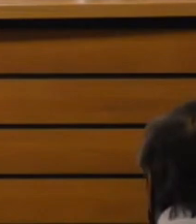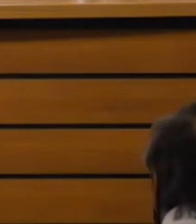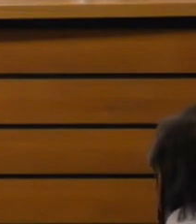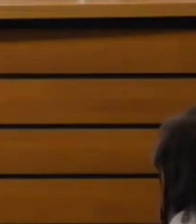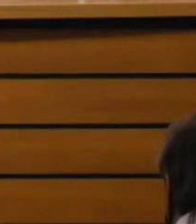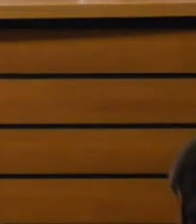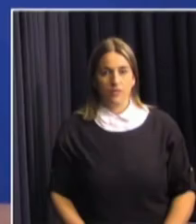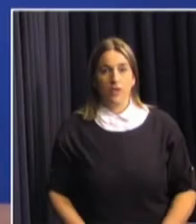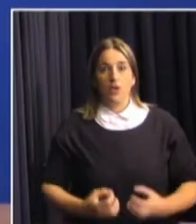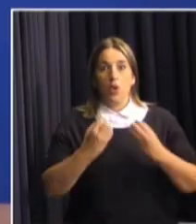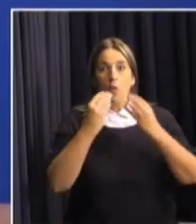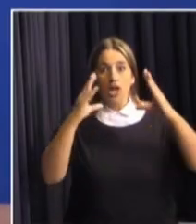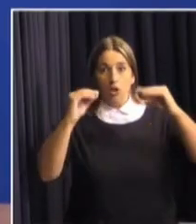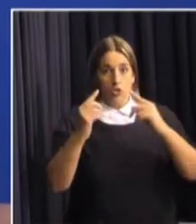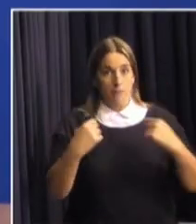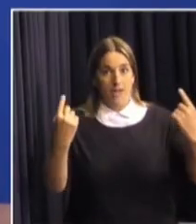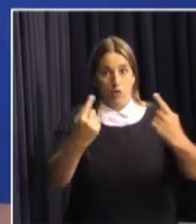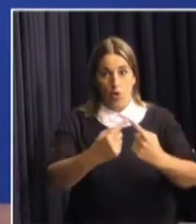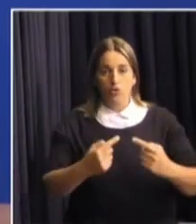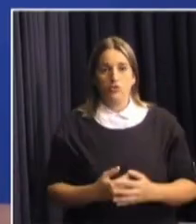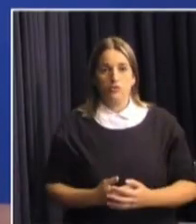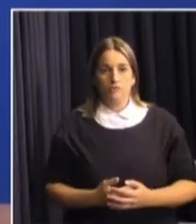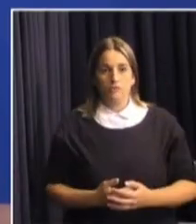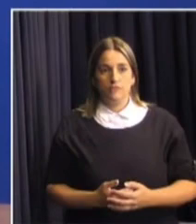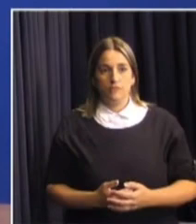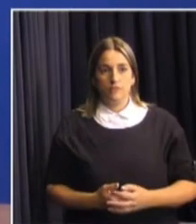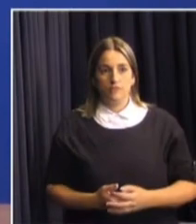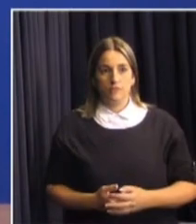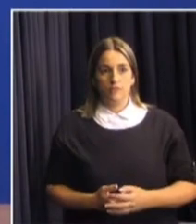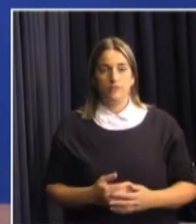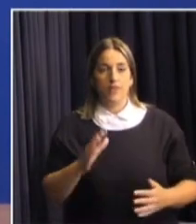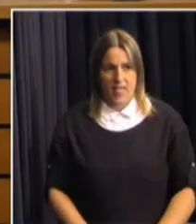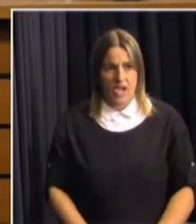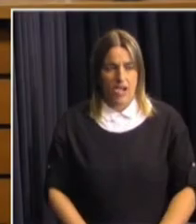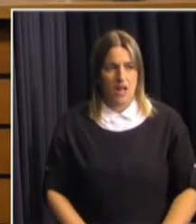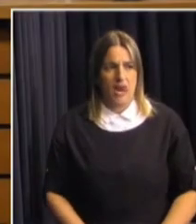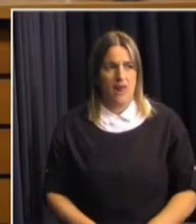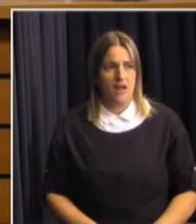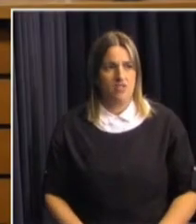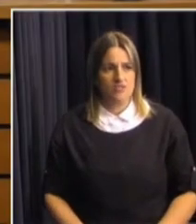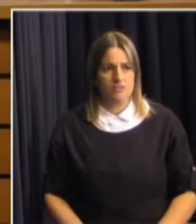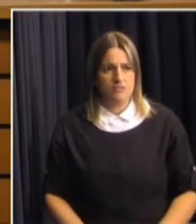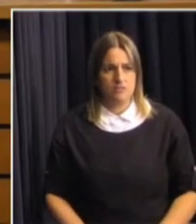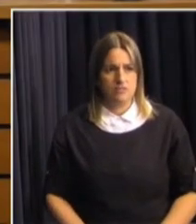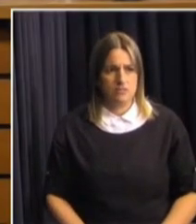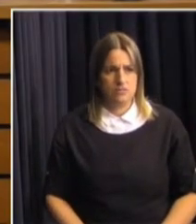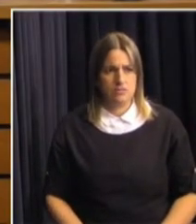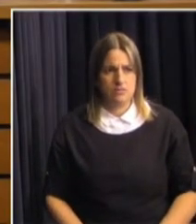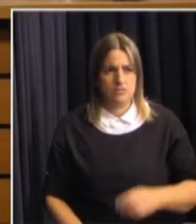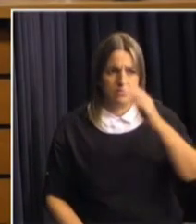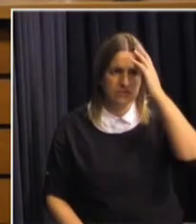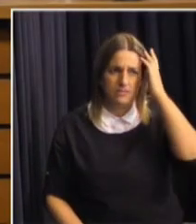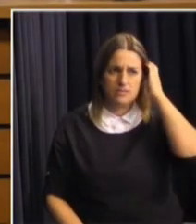y suspenderá las clases presenciales para frenar la fuerte escalada de contagios según informó el presidente luis lacalle